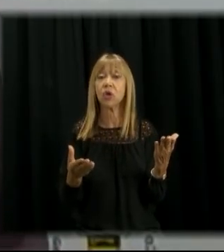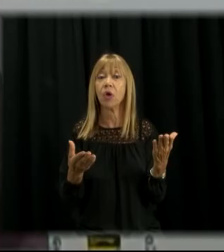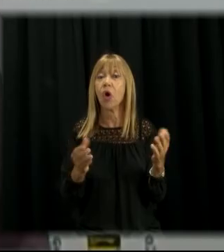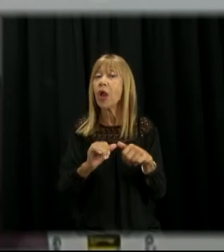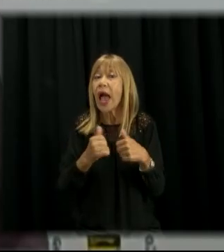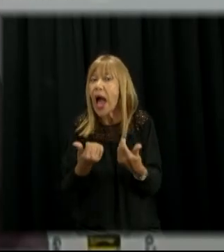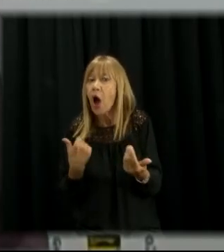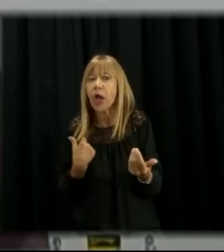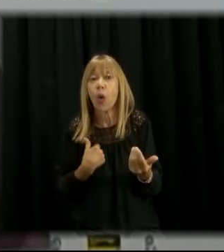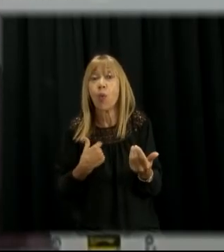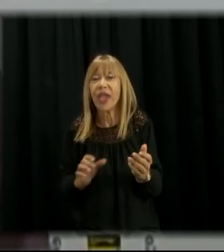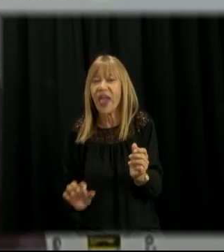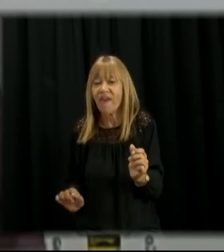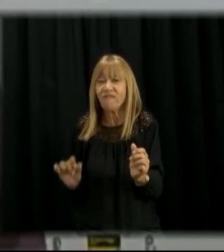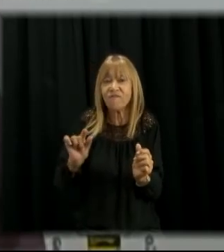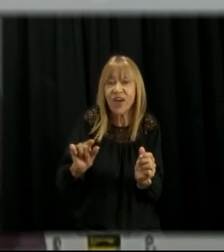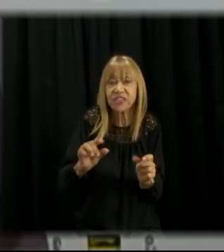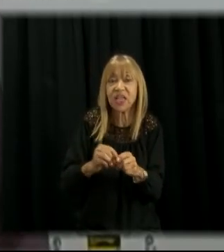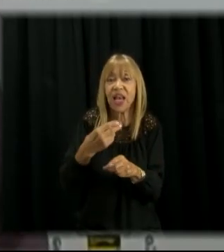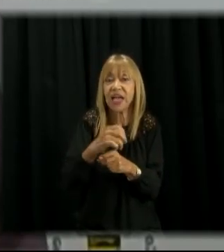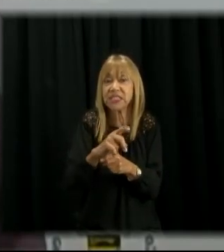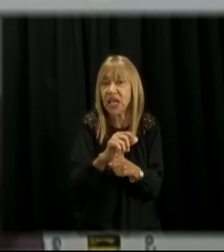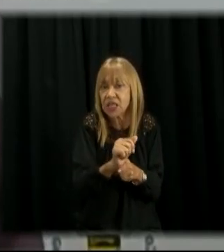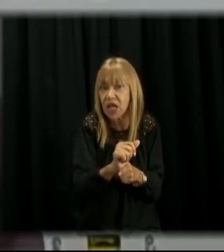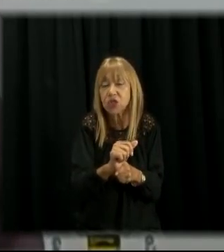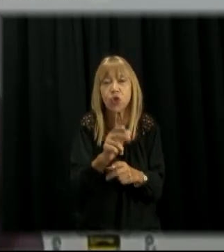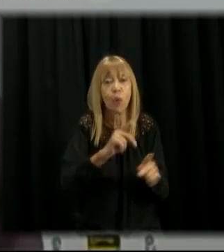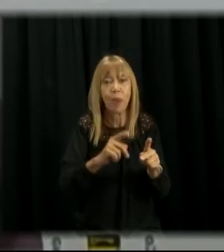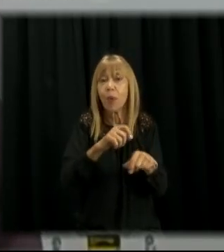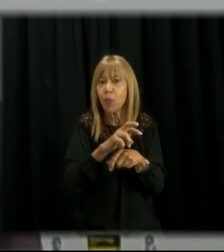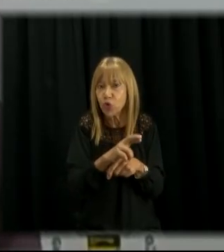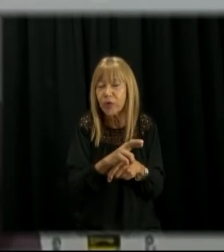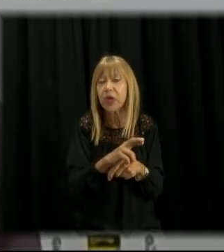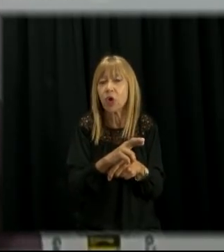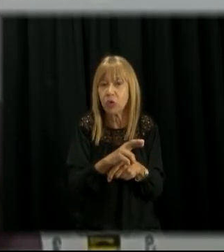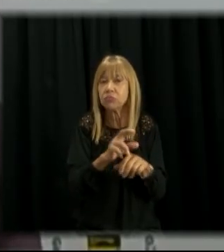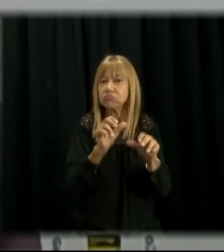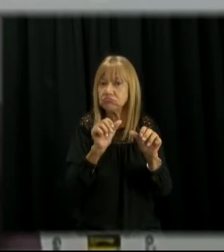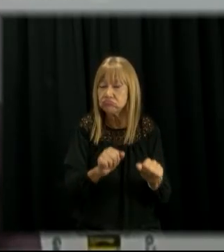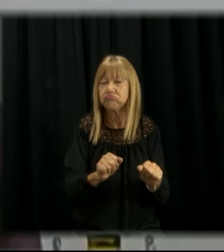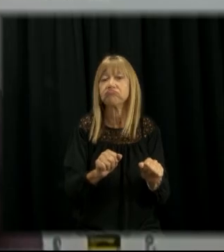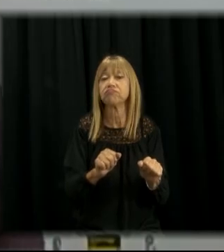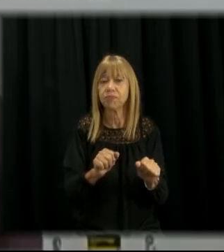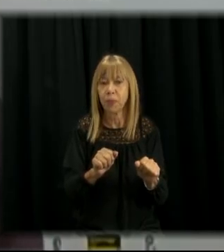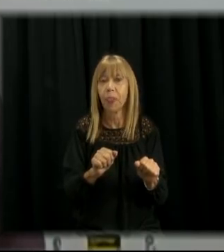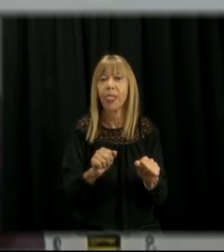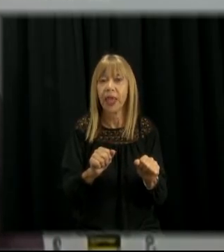información sobre cómo podemos invertir en Hacienda para que la gente de Puerto Rico pueda